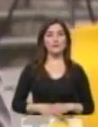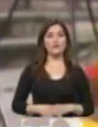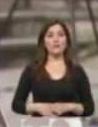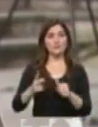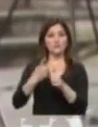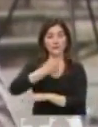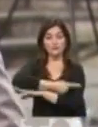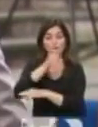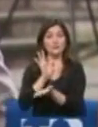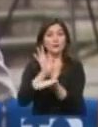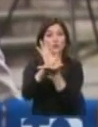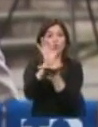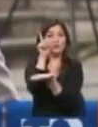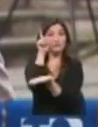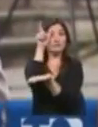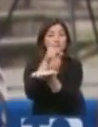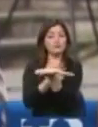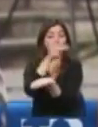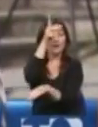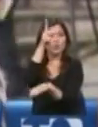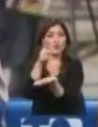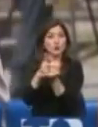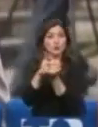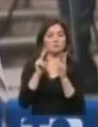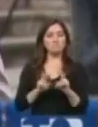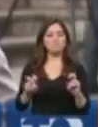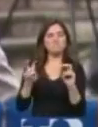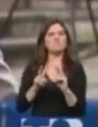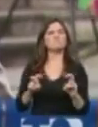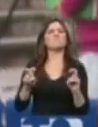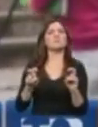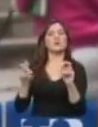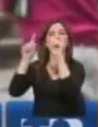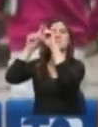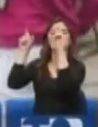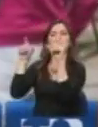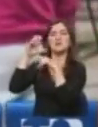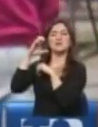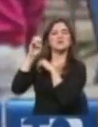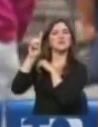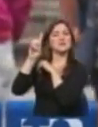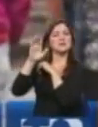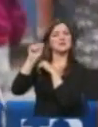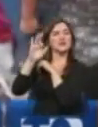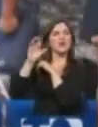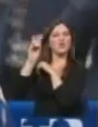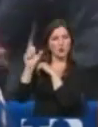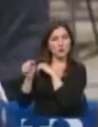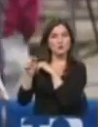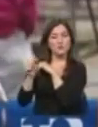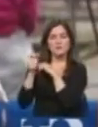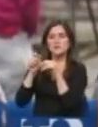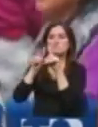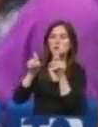Segundo día de comparecencias en la Fiscalía de Pichincha dentro de la investigación que se realiza a la empresa Sedatos por presunto delito de falsificación y uso